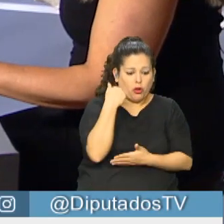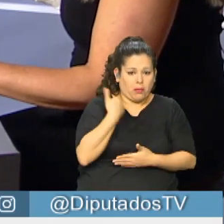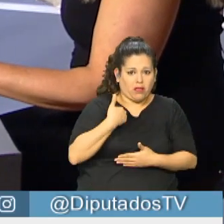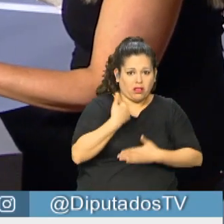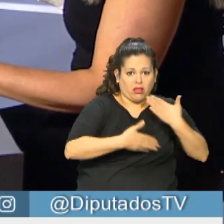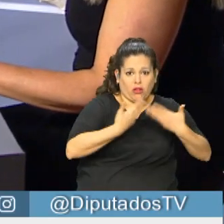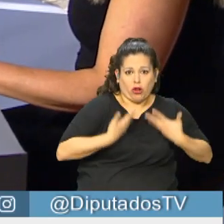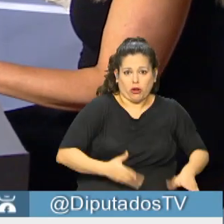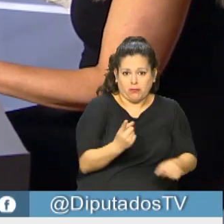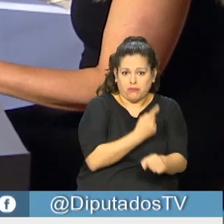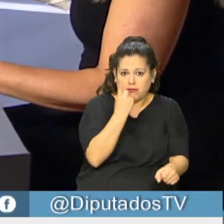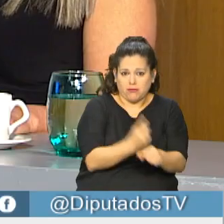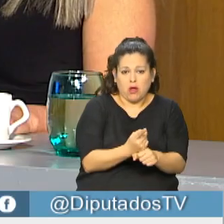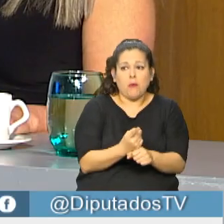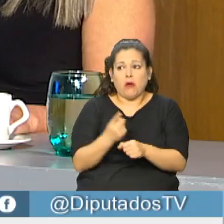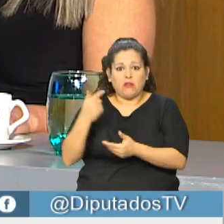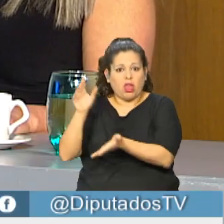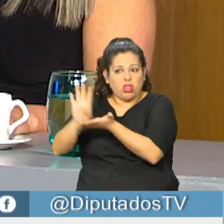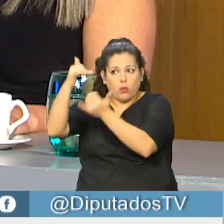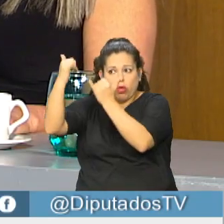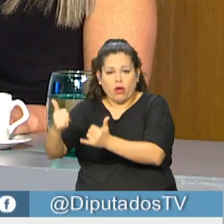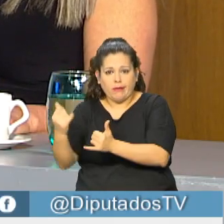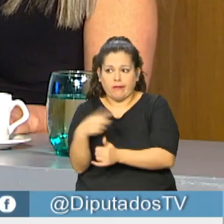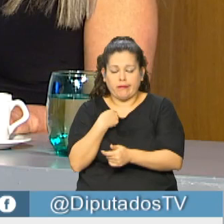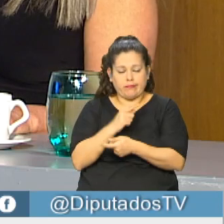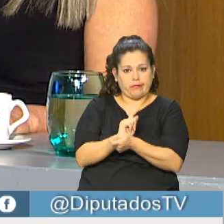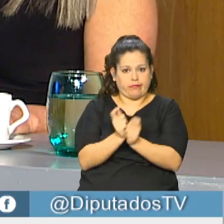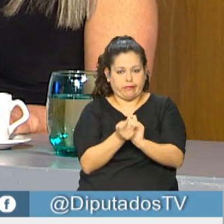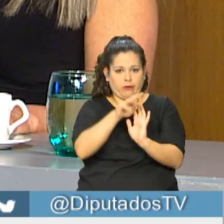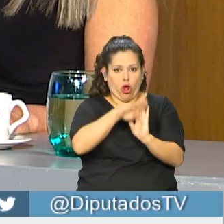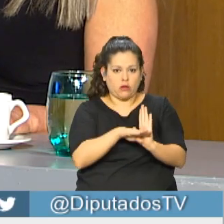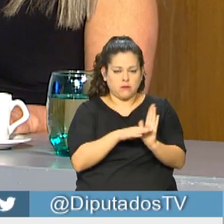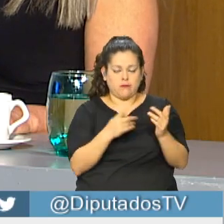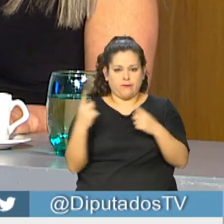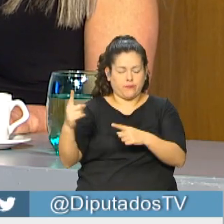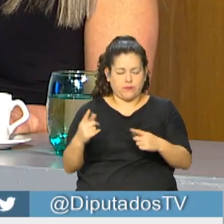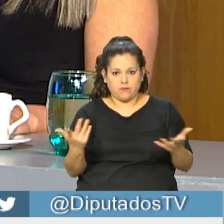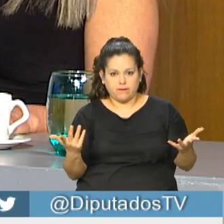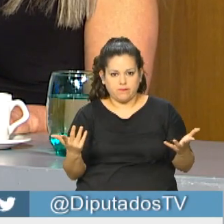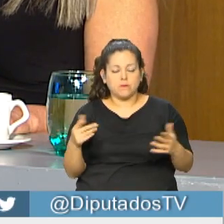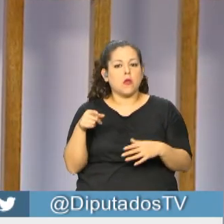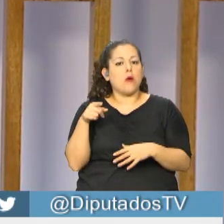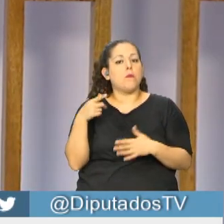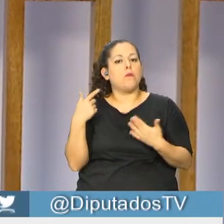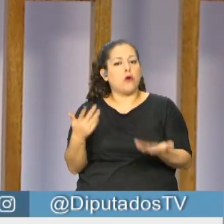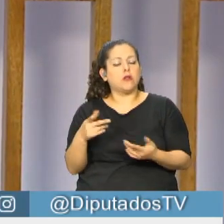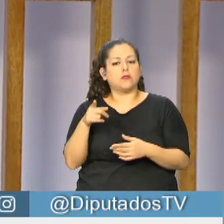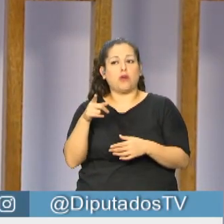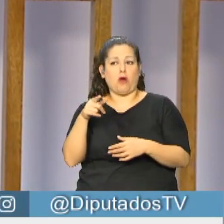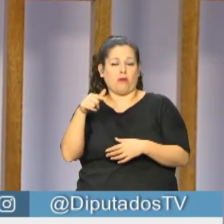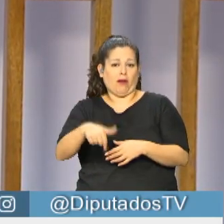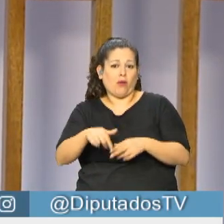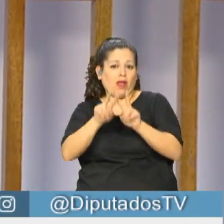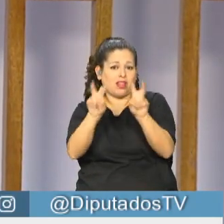los condicionamientos Los que generan. condicionamientos. Ahora, dentro de las cuestiones que están allí en discusión